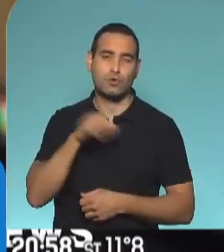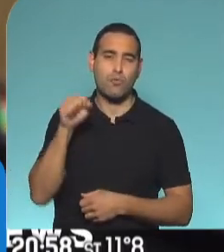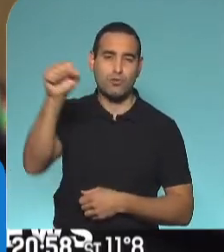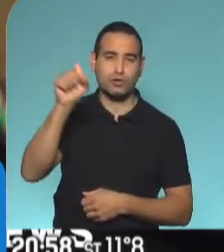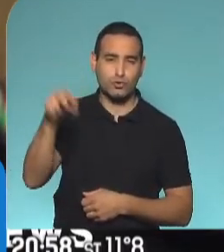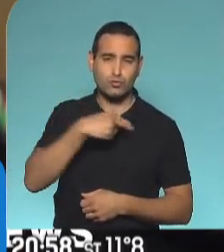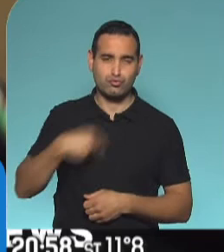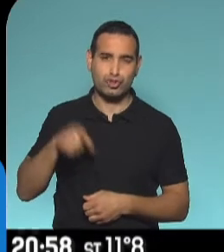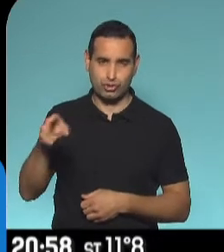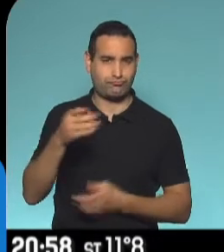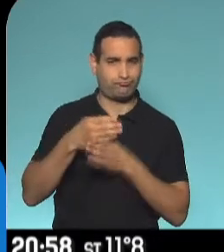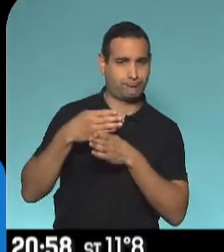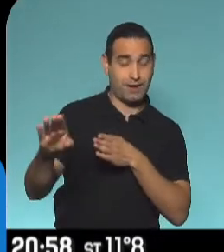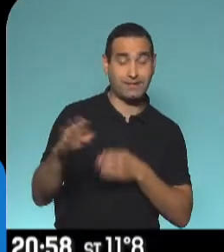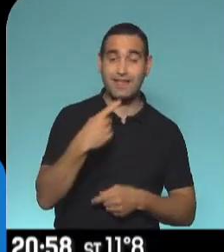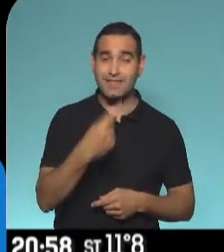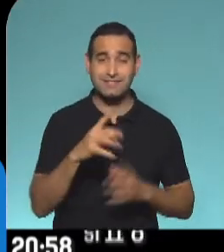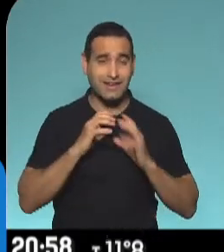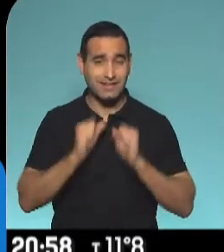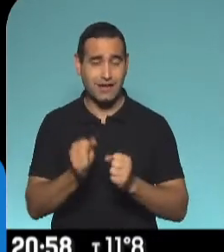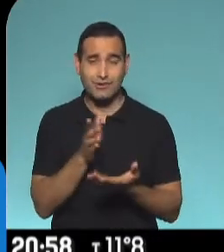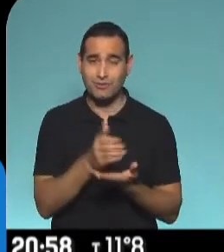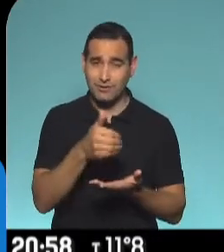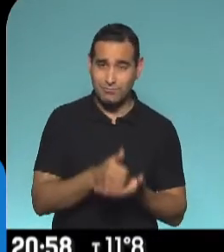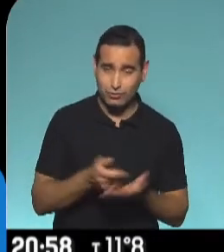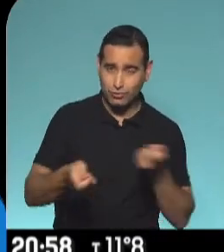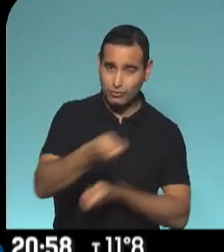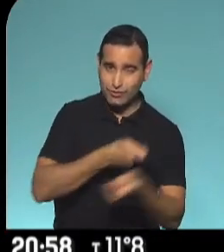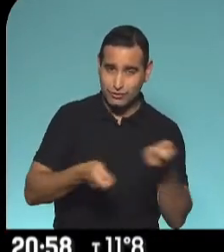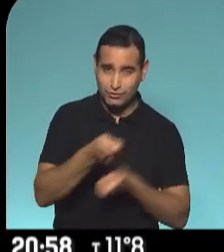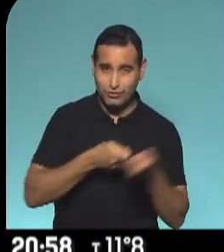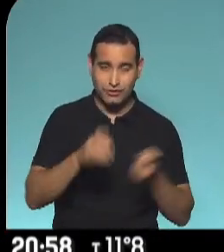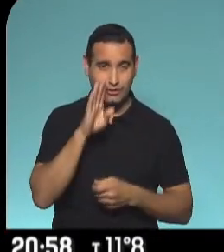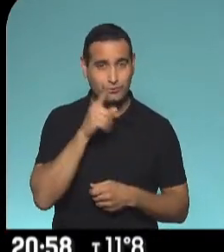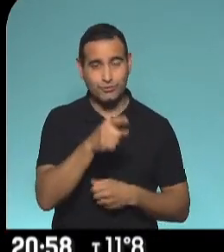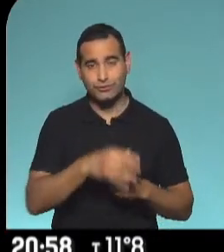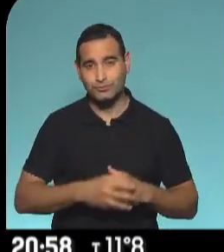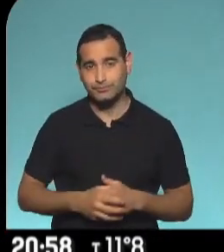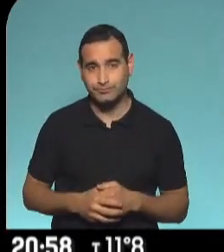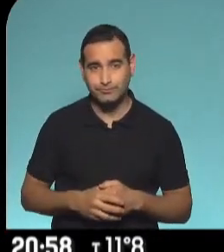Chino. Declaraciones del secretario del Departamento de Comercio de los Estados Unidos.